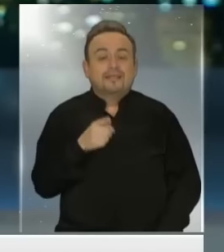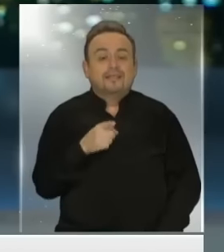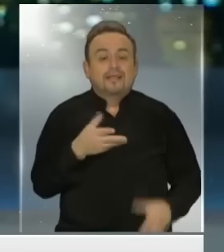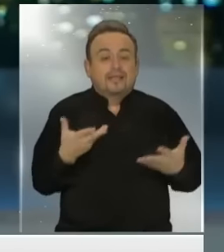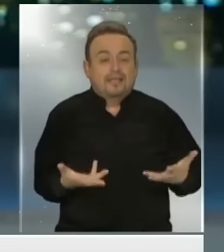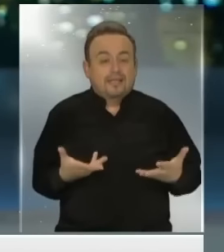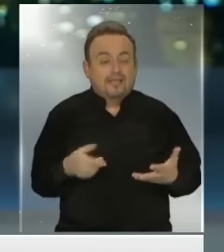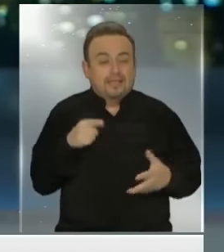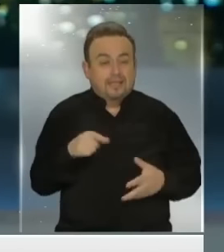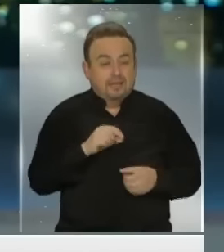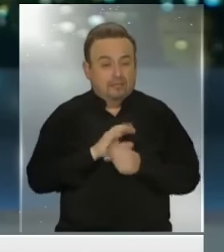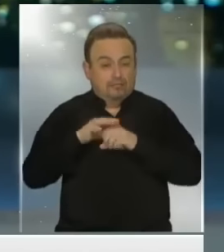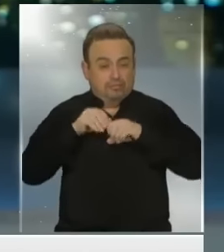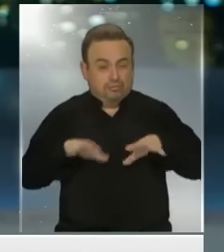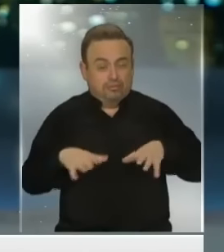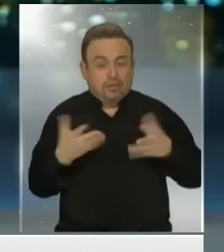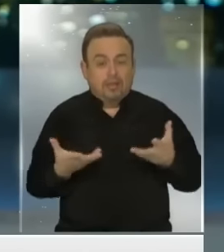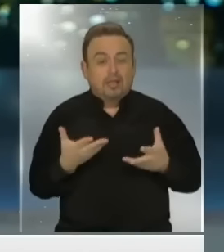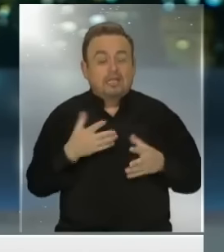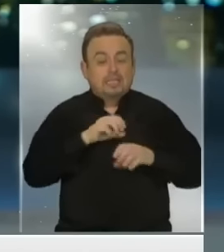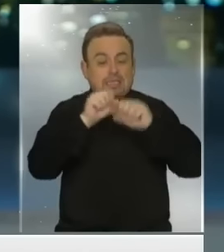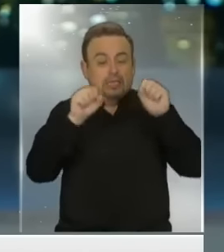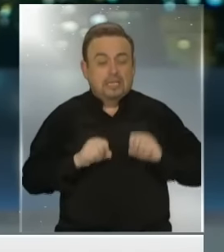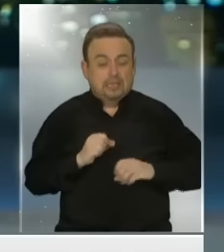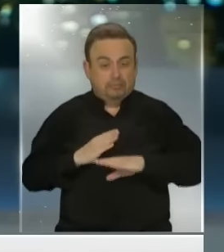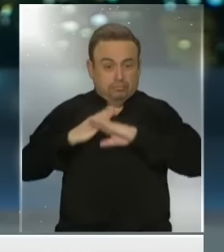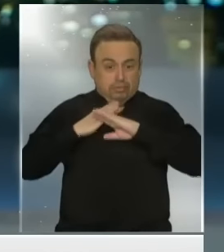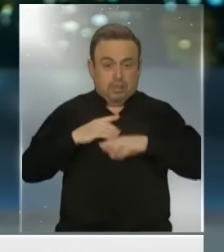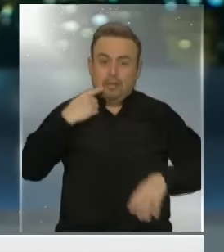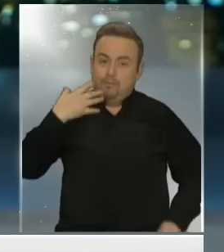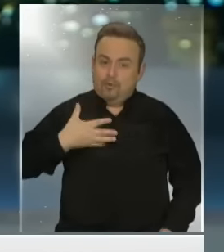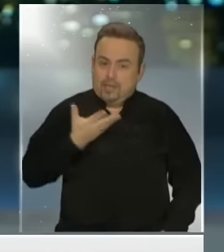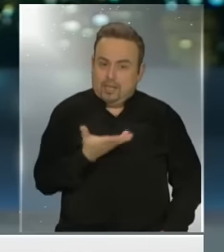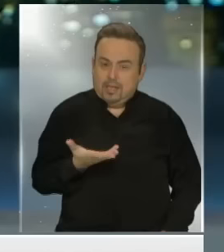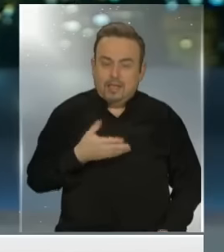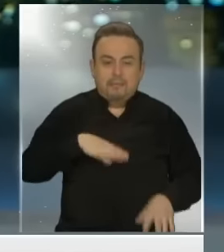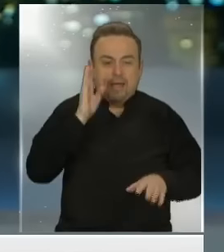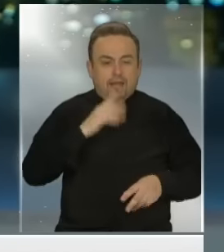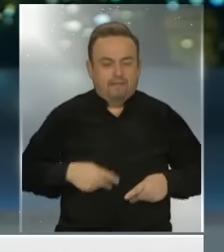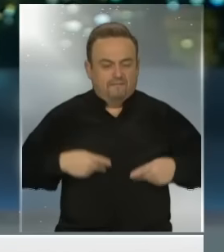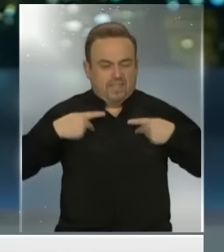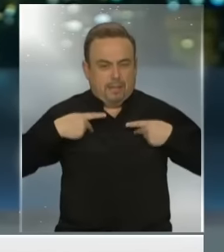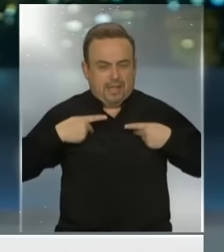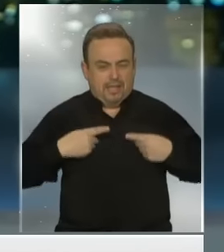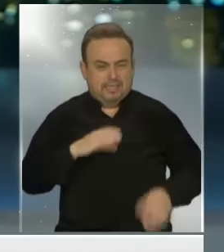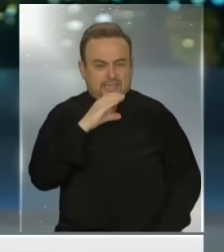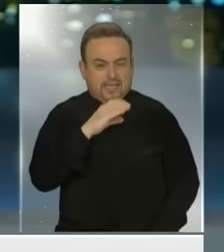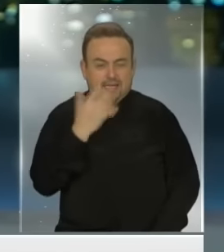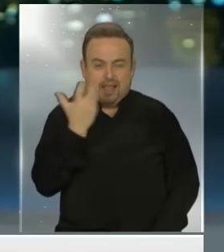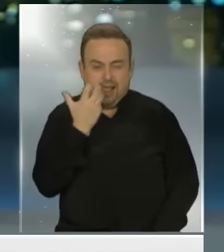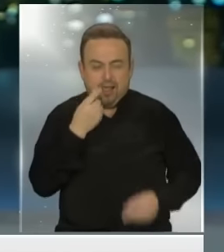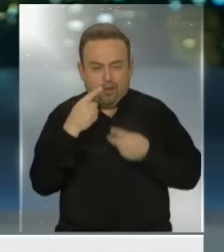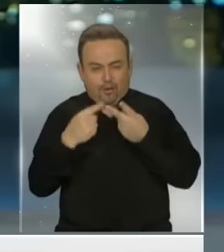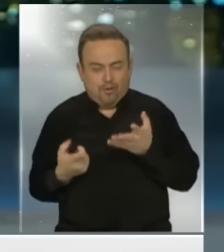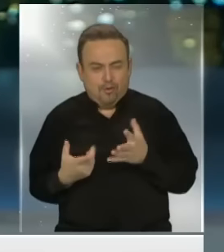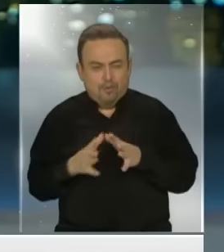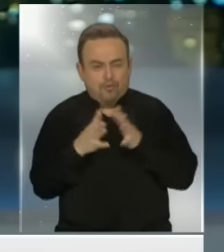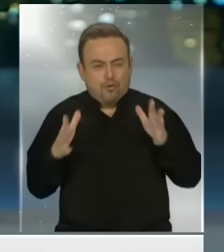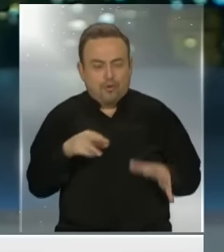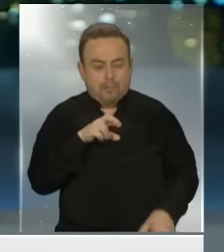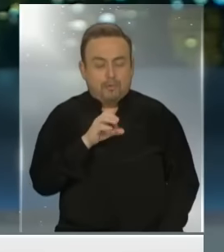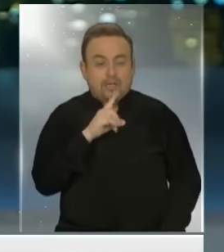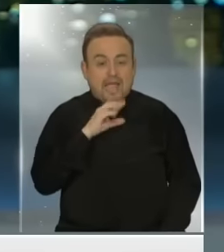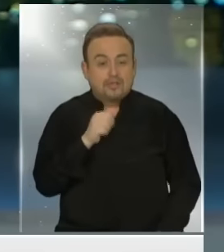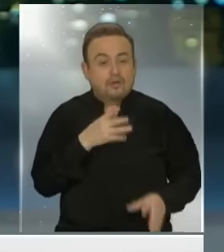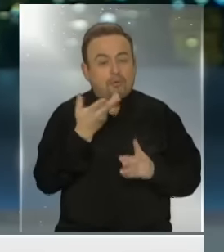En medio de esta pandemia, fortalecer nuestro sistema inmune es primordial. Con más vitamina C que la naranja y tanto potasio como el